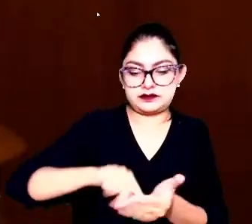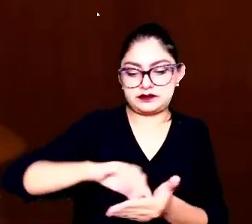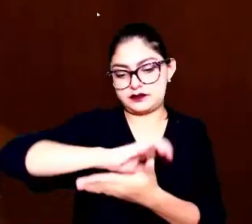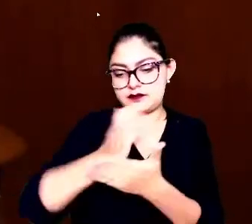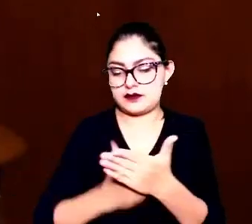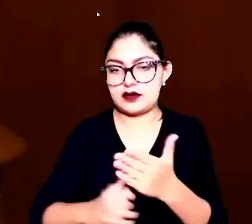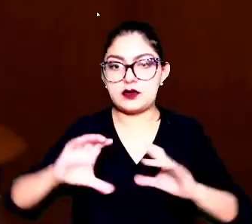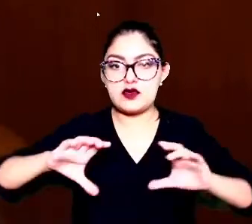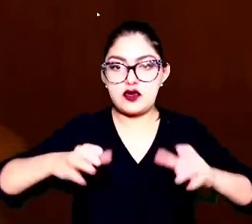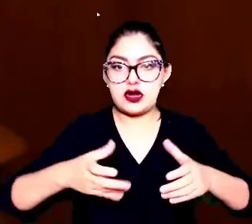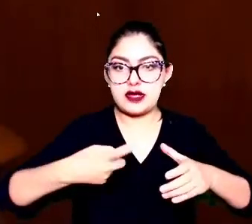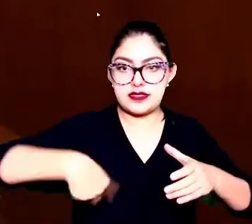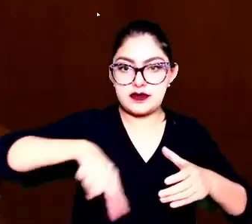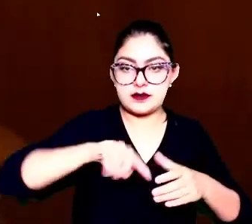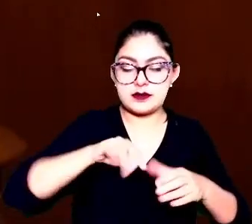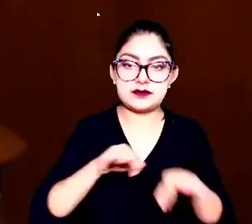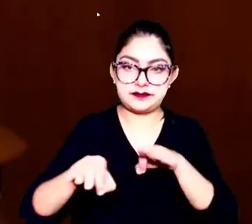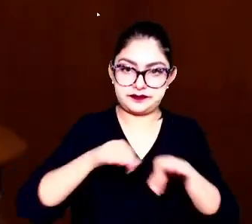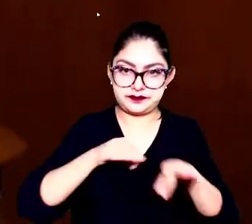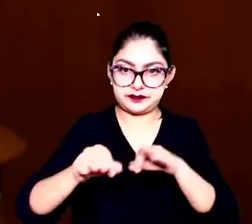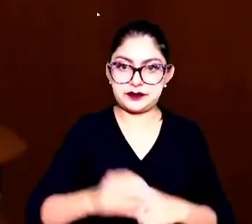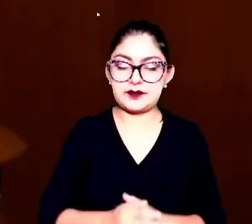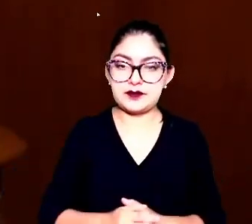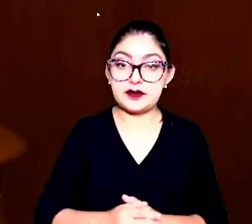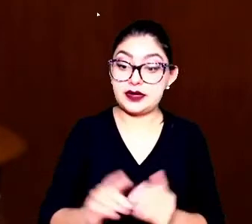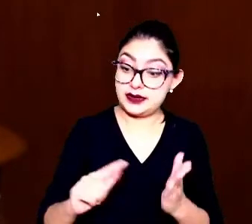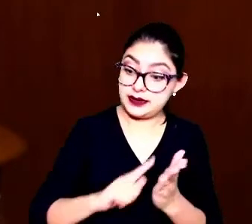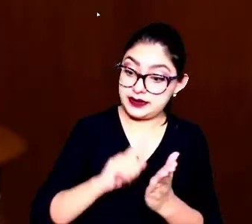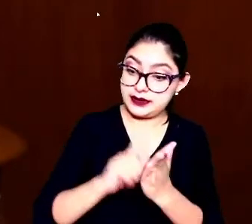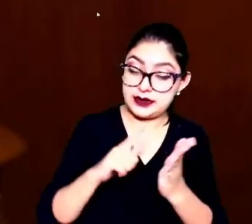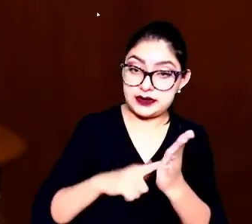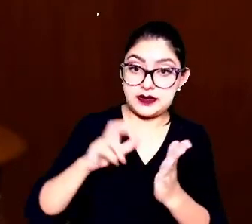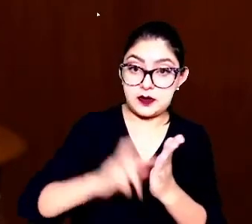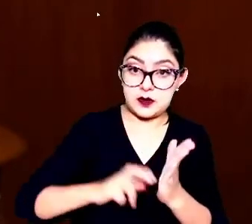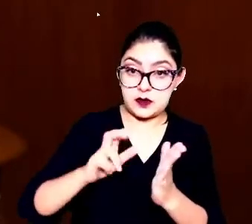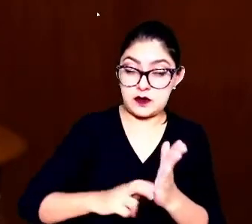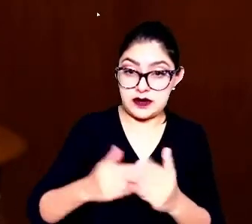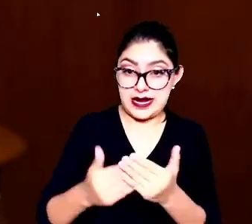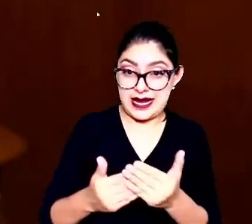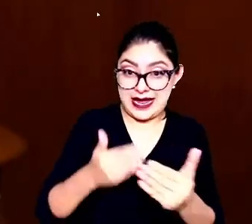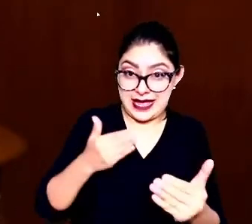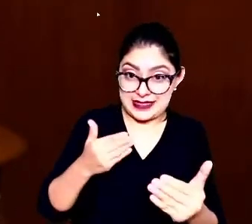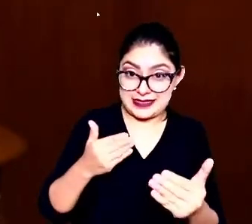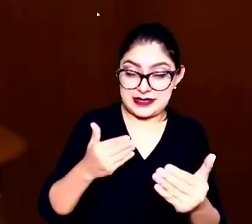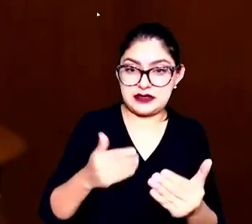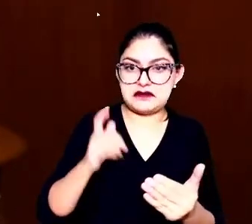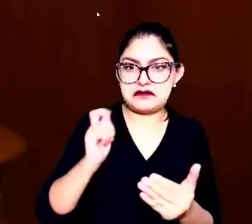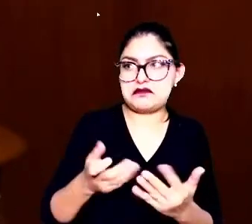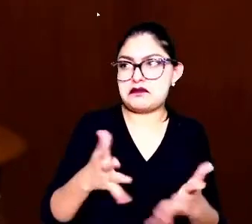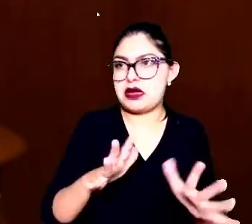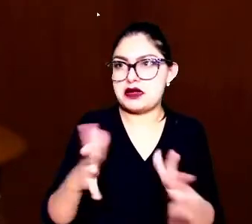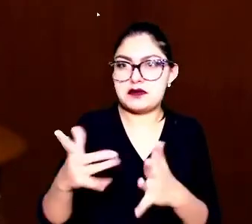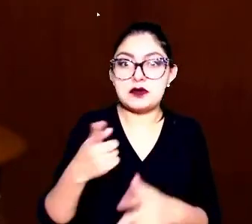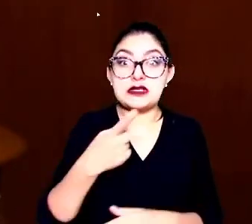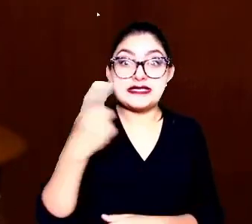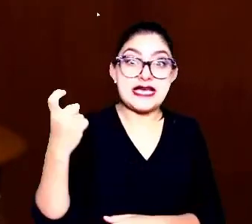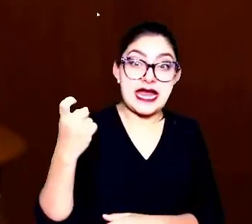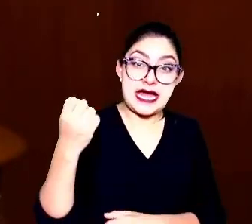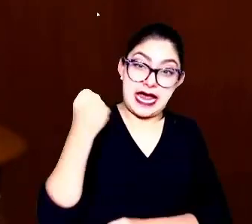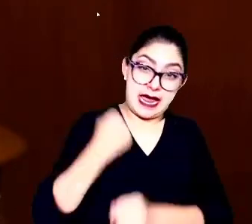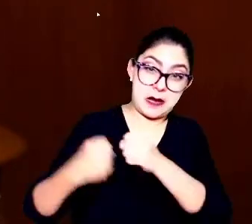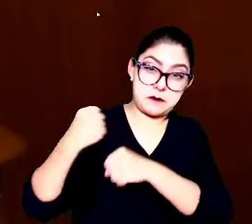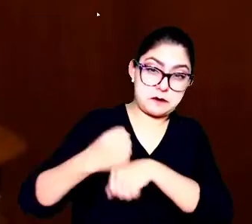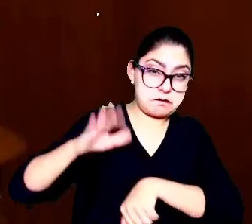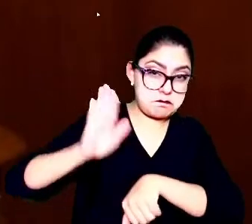hasta antes de la Reforma es decir hasta hace más de un siglo los trabajadores debían solucionar